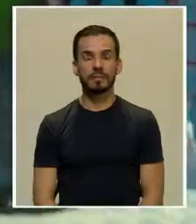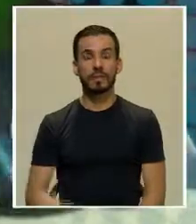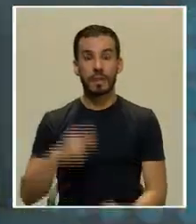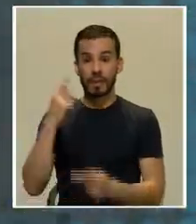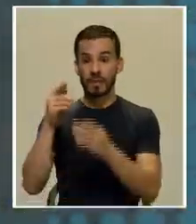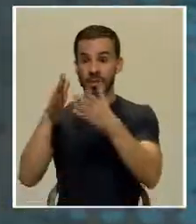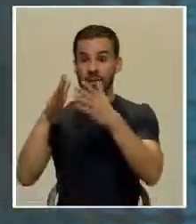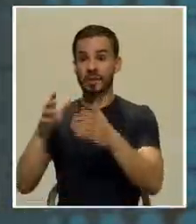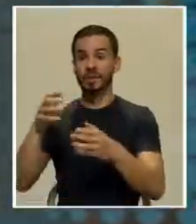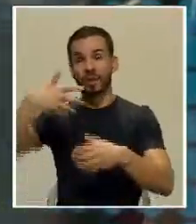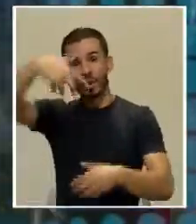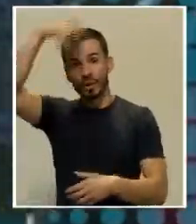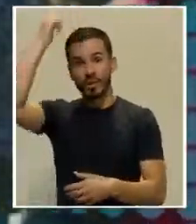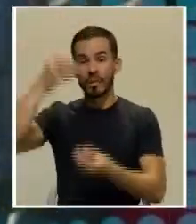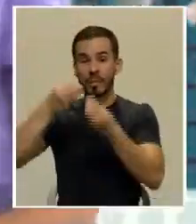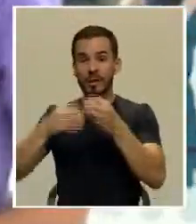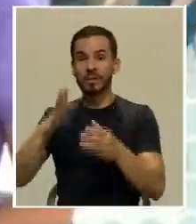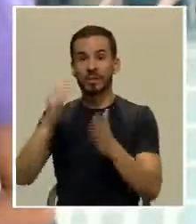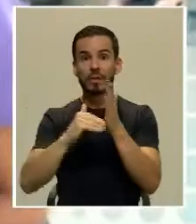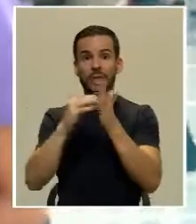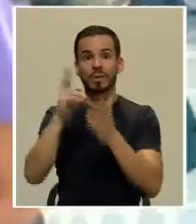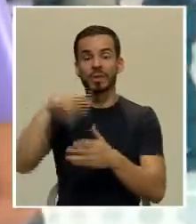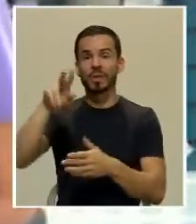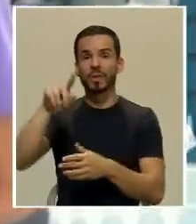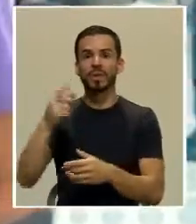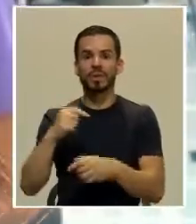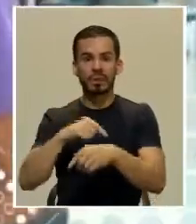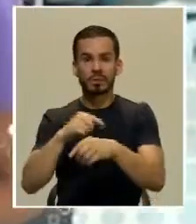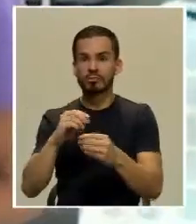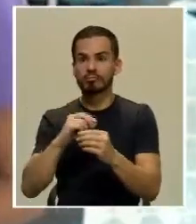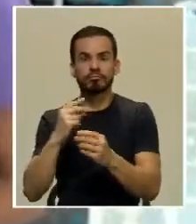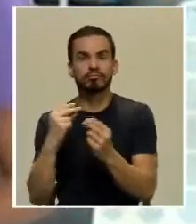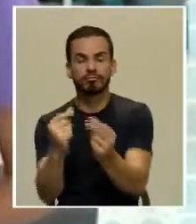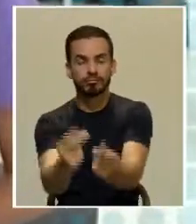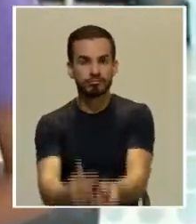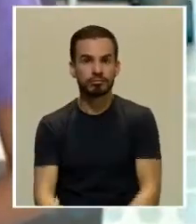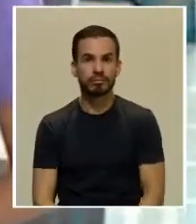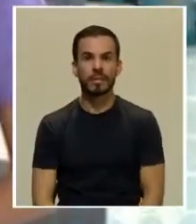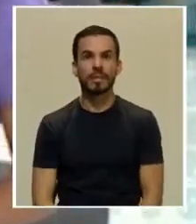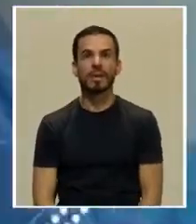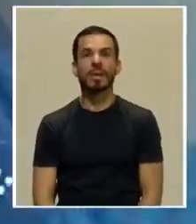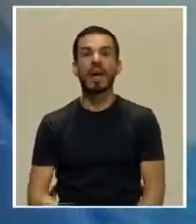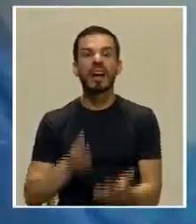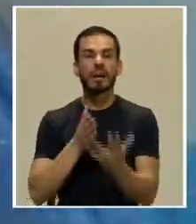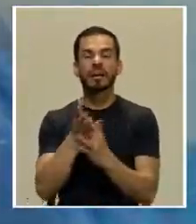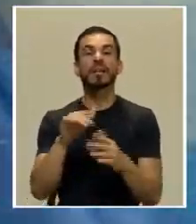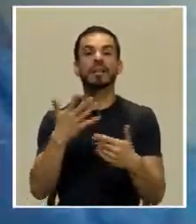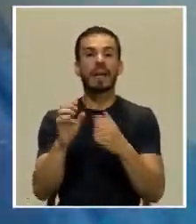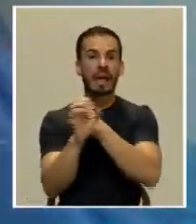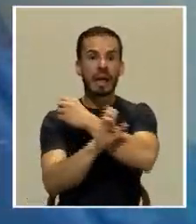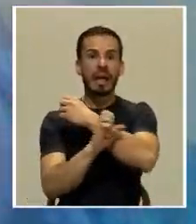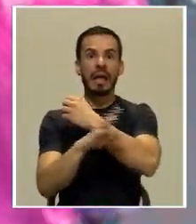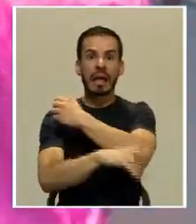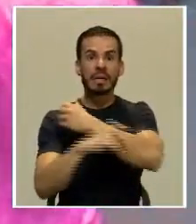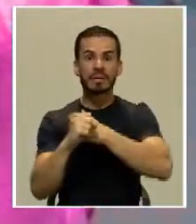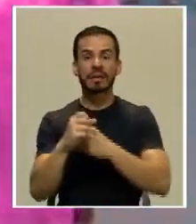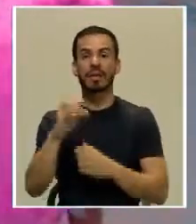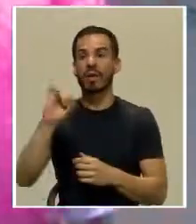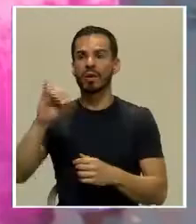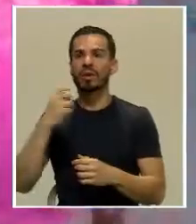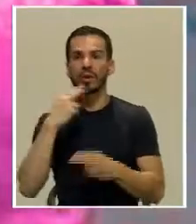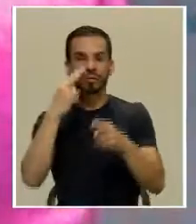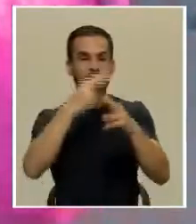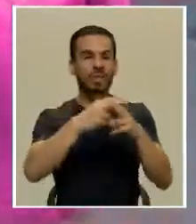Un vecino de León Cortés se perdió 5 millones de colones en tan solo un abrir y cerrar de ojos mediante la estafa denominada por el